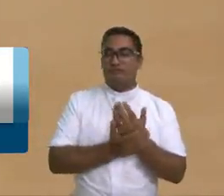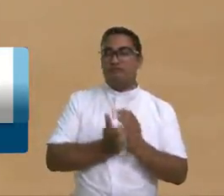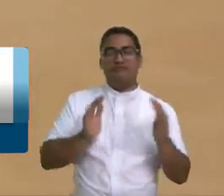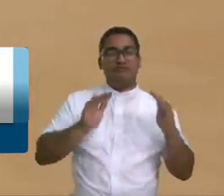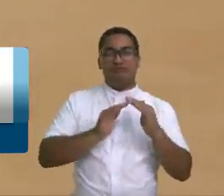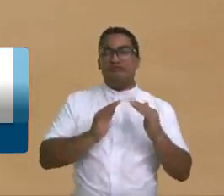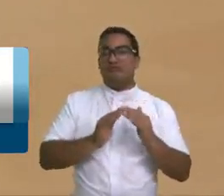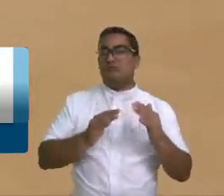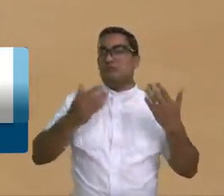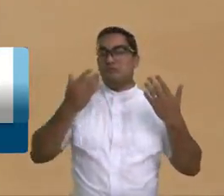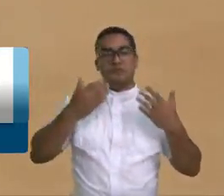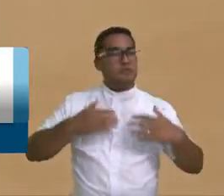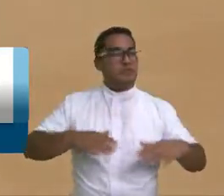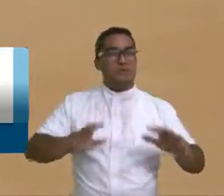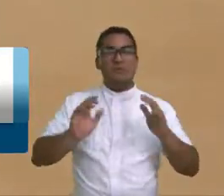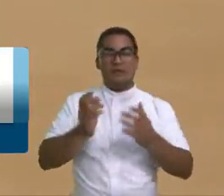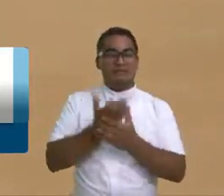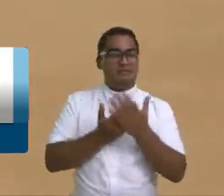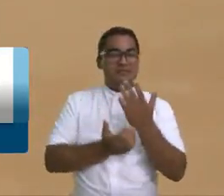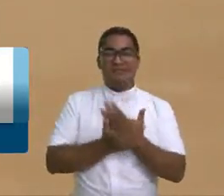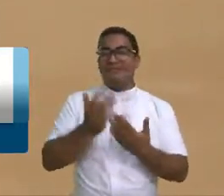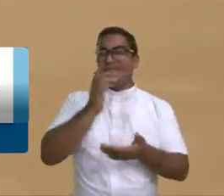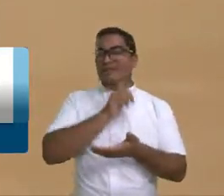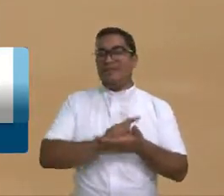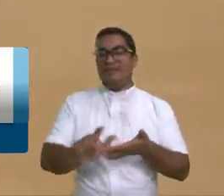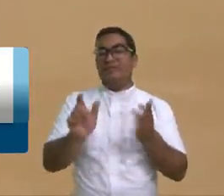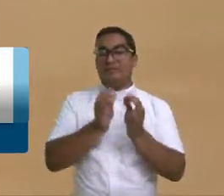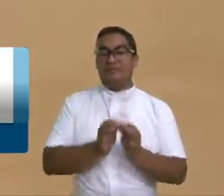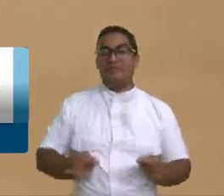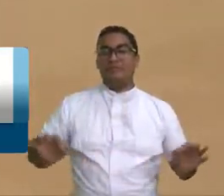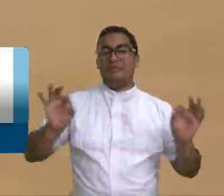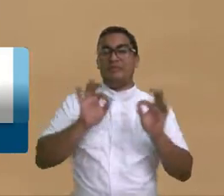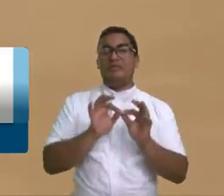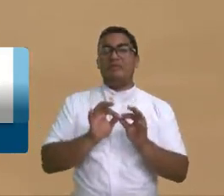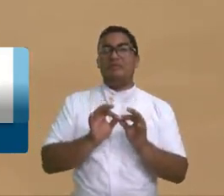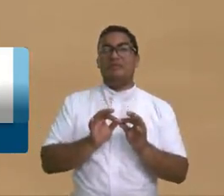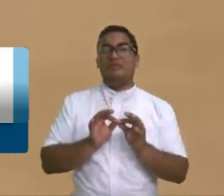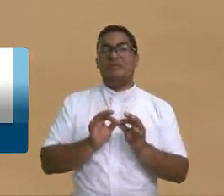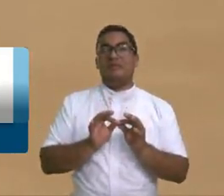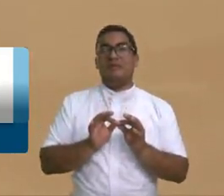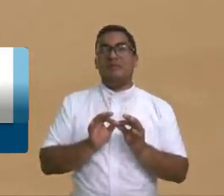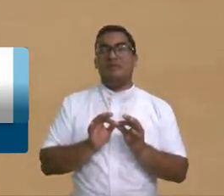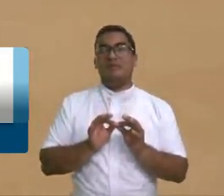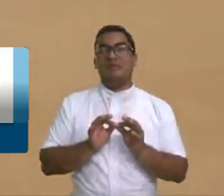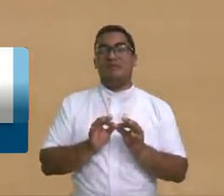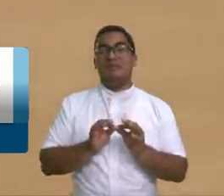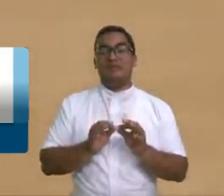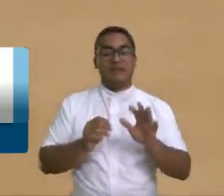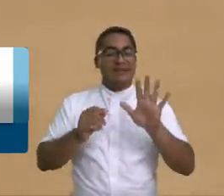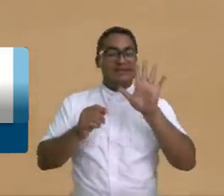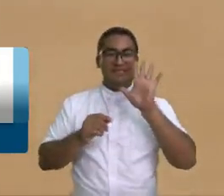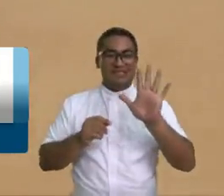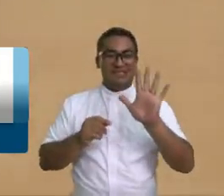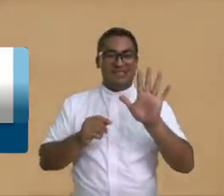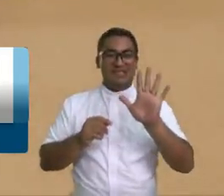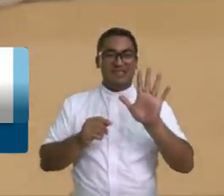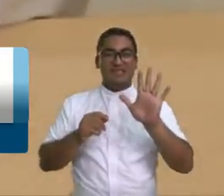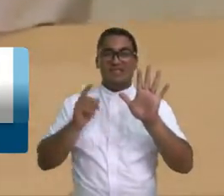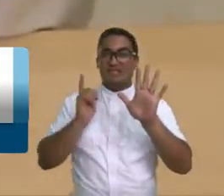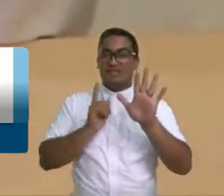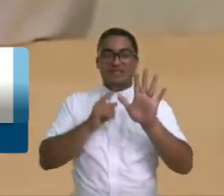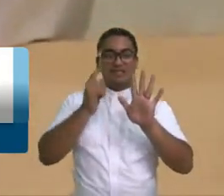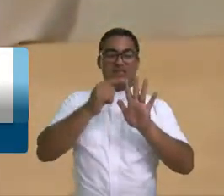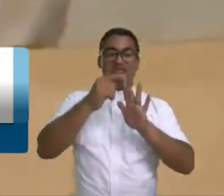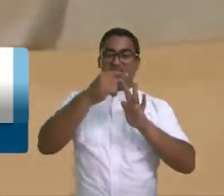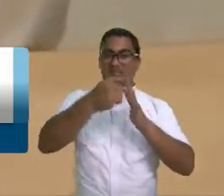hogar, todos higienizan las manos. Pero lo principal es que lo hagamos con los 5 pasos, ¿verdad? Si solo nos enjuagamos,